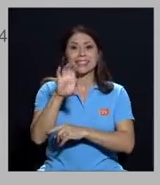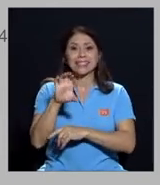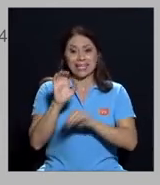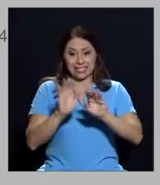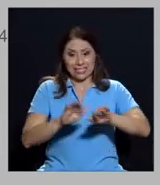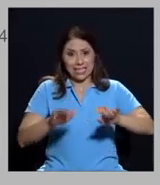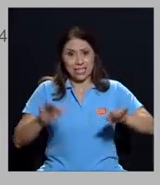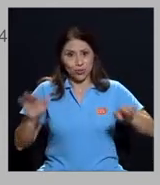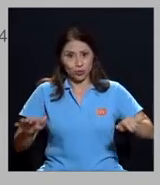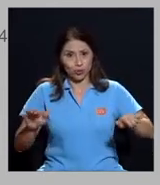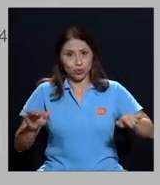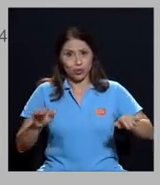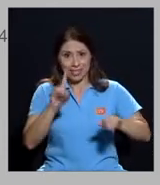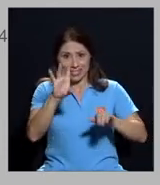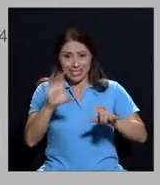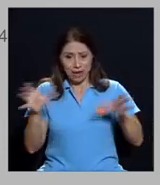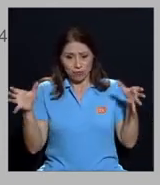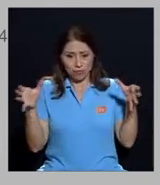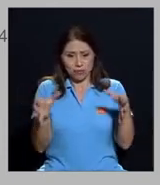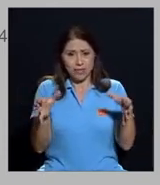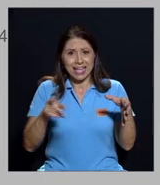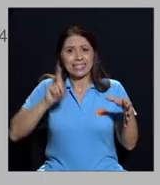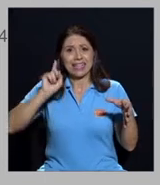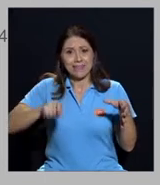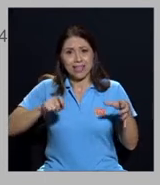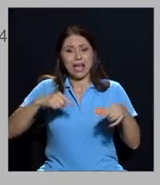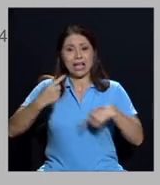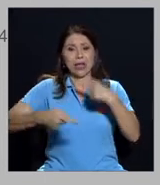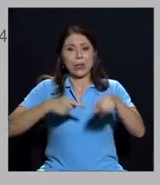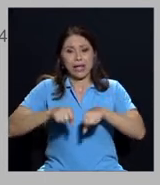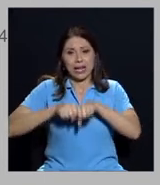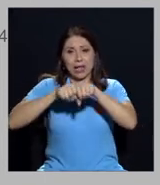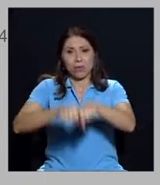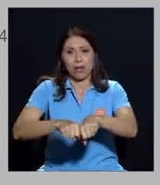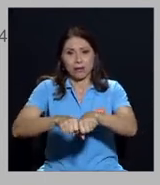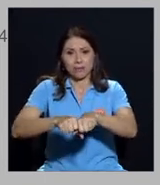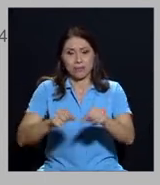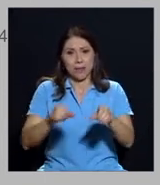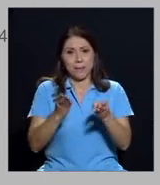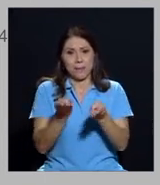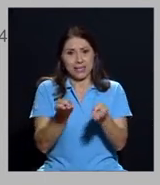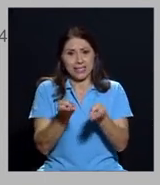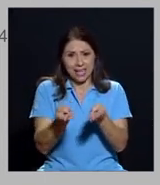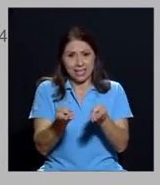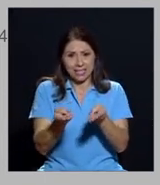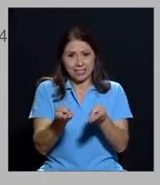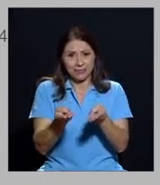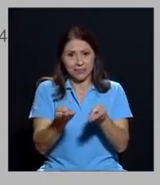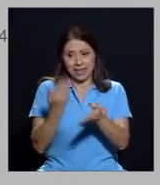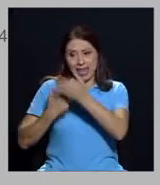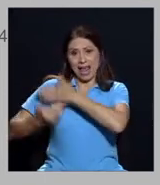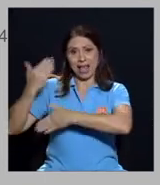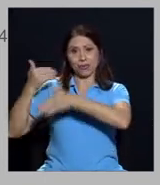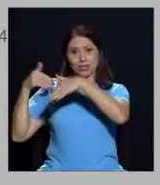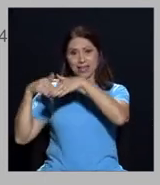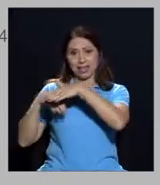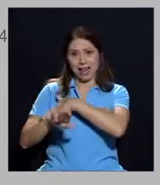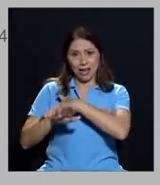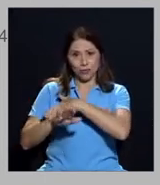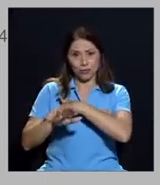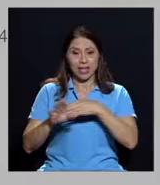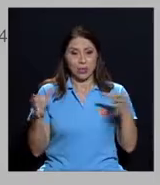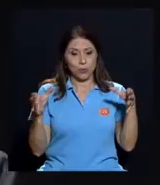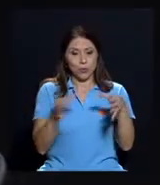que se grabaron en lo que se tenían que graduar en el 2016 de bachilleres de cada 100 que entraron años antes en